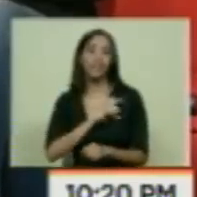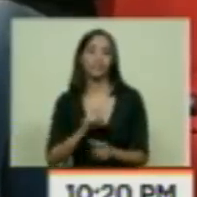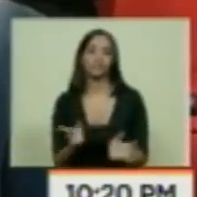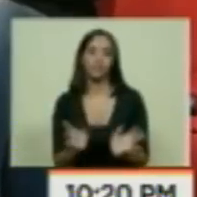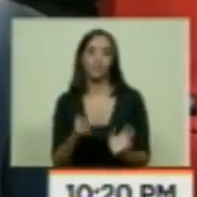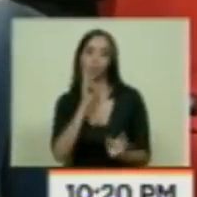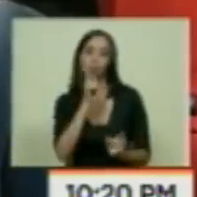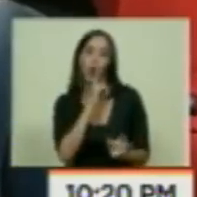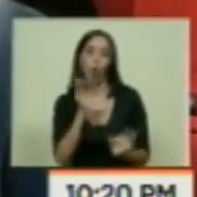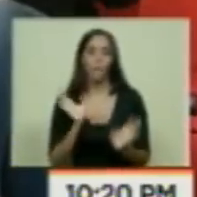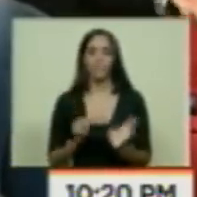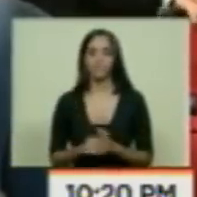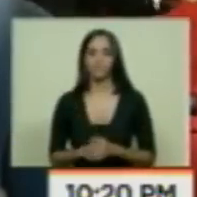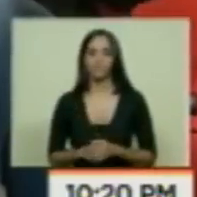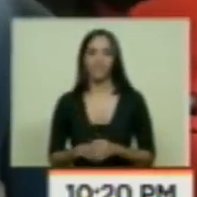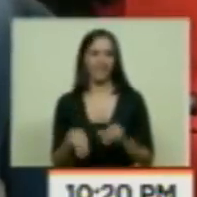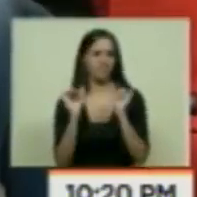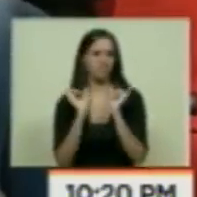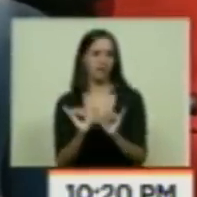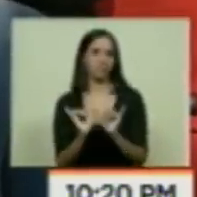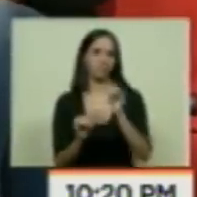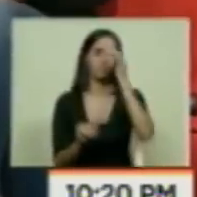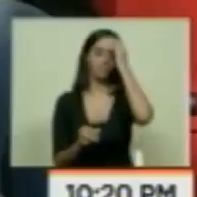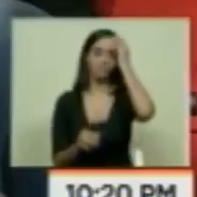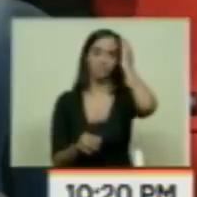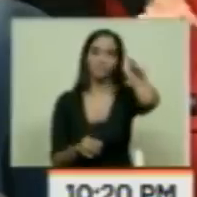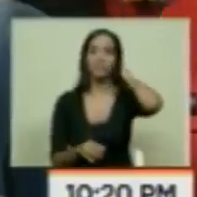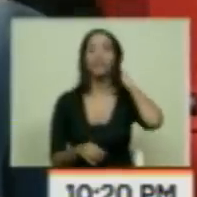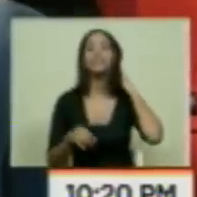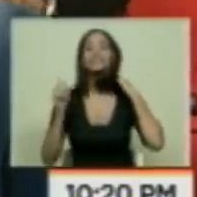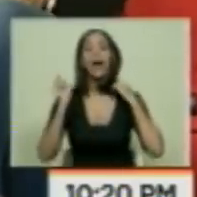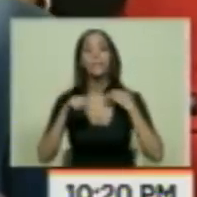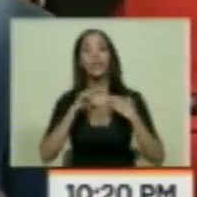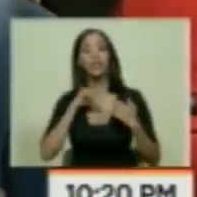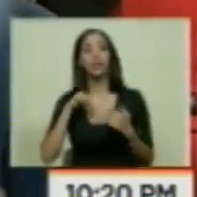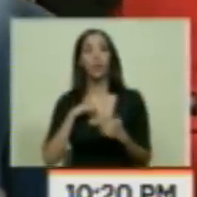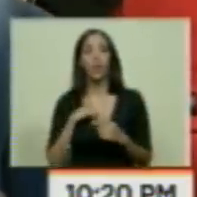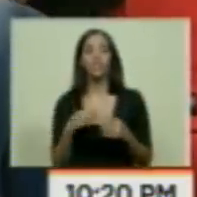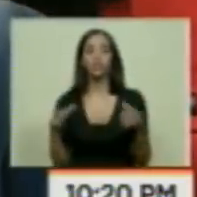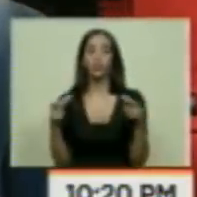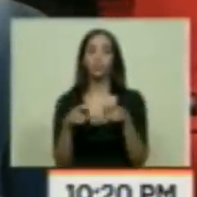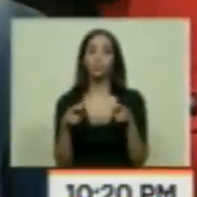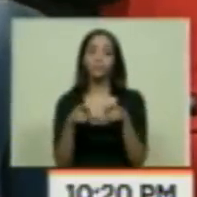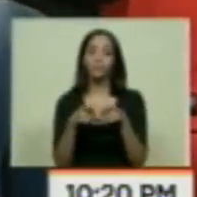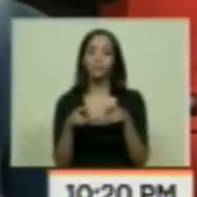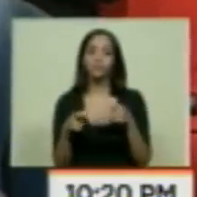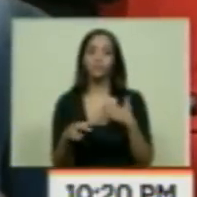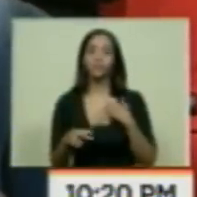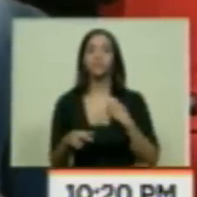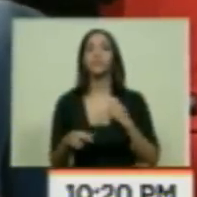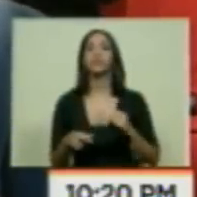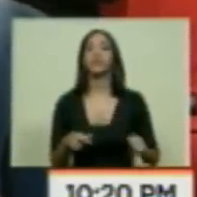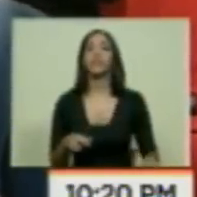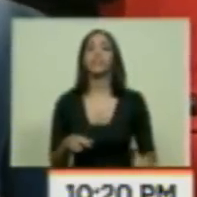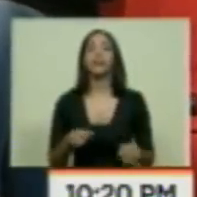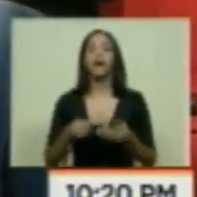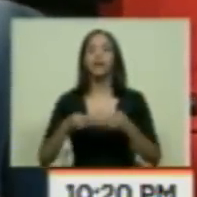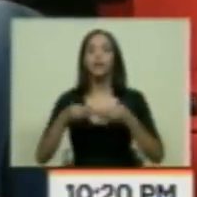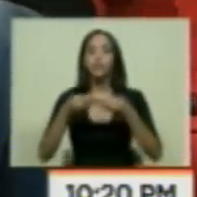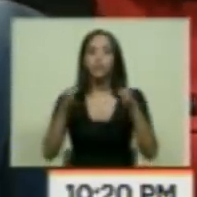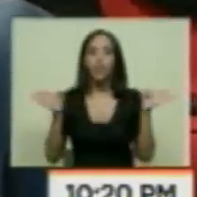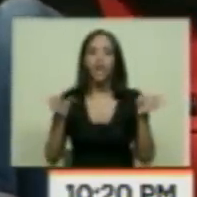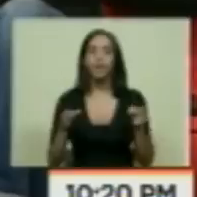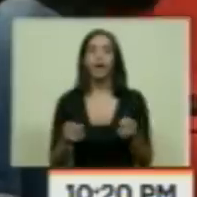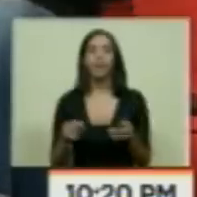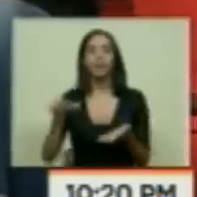estilo. Así mismo. Bueno, también hoy, ahí en nuestro complejo, Ciudad Socialista, se inauguraron algunos centros de